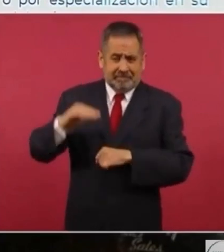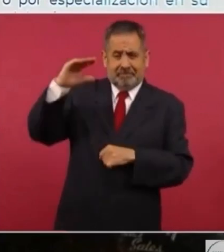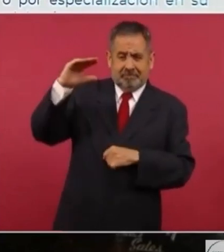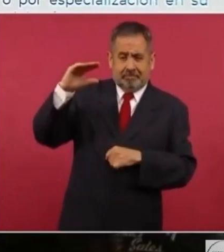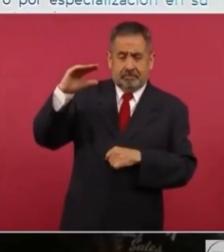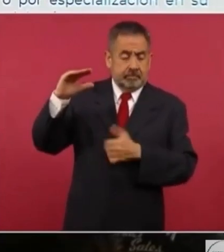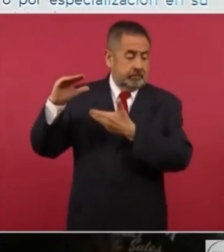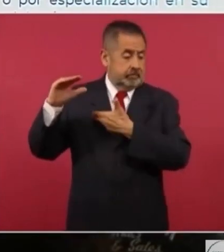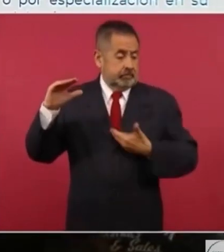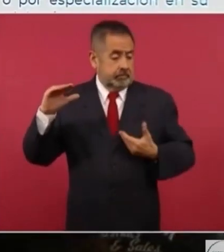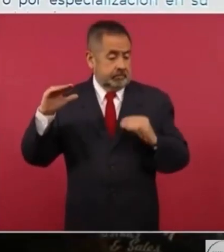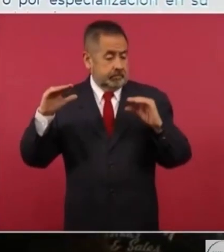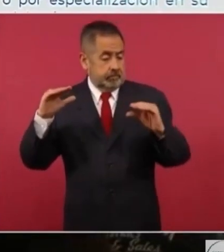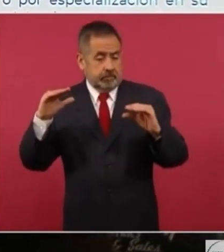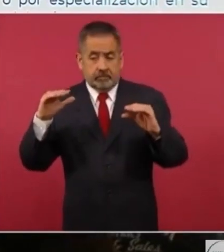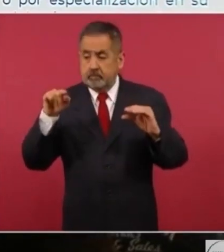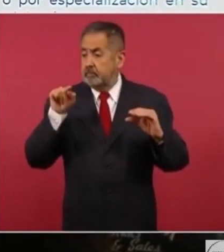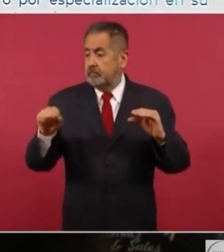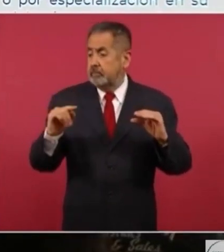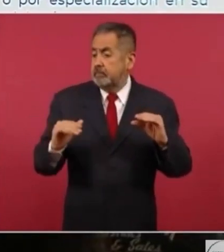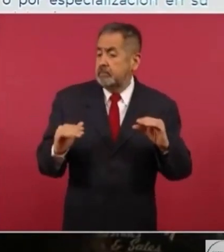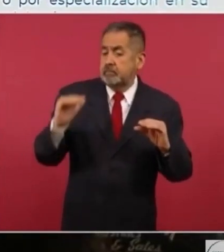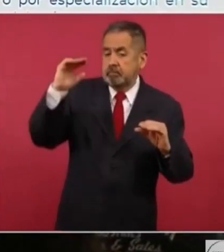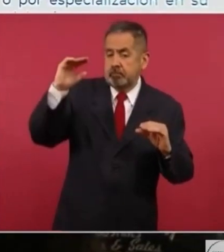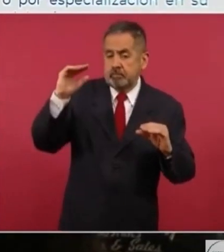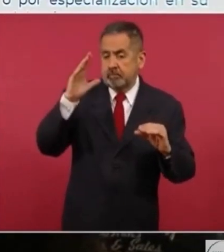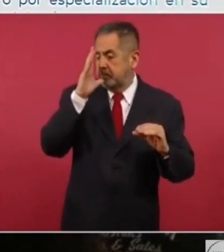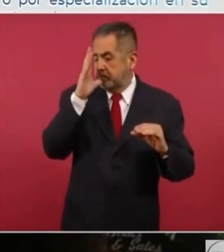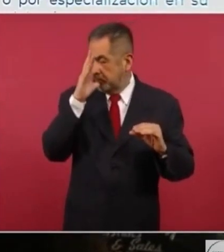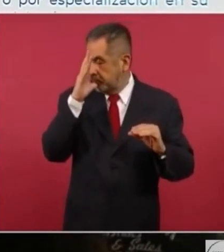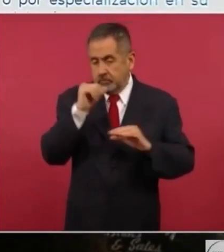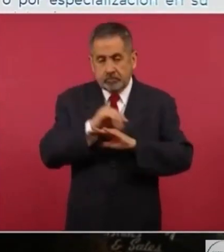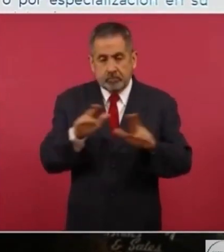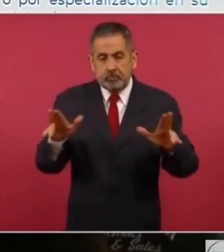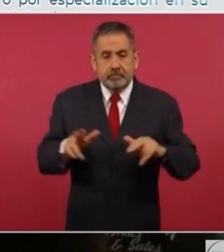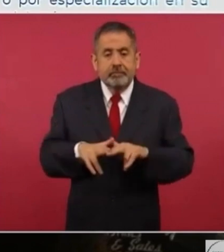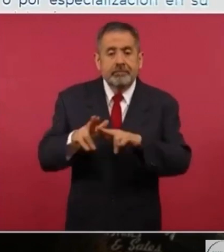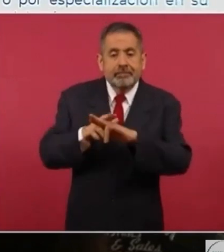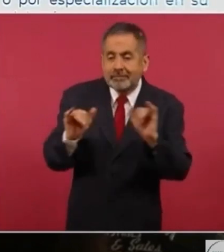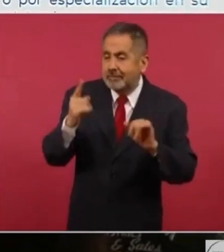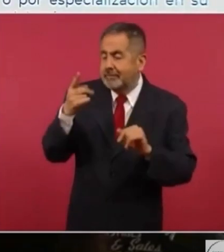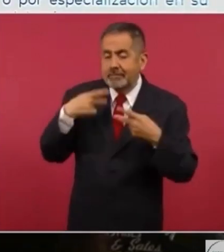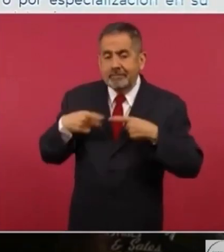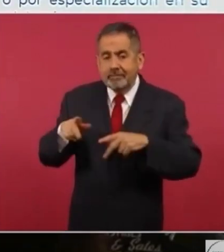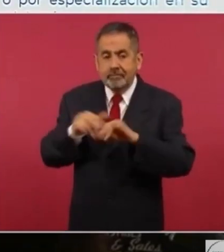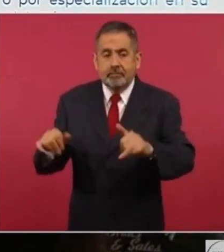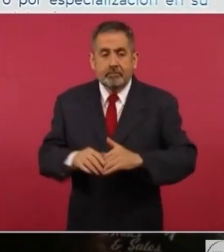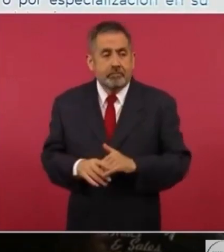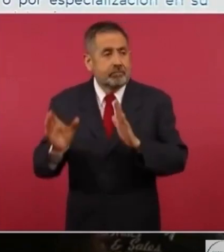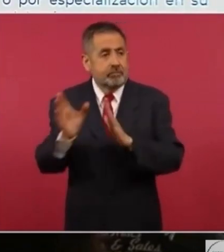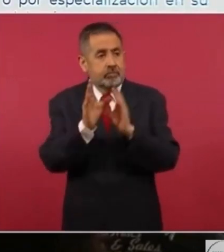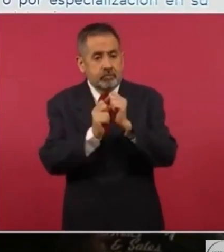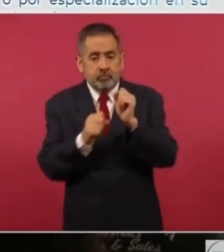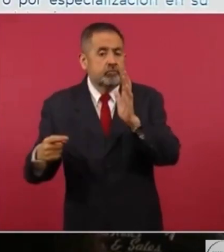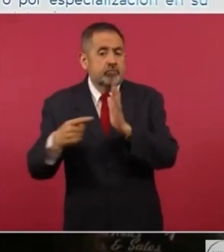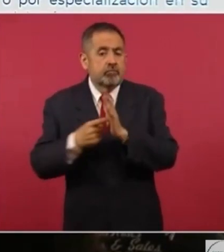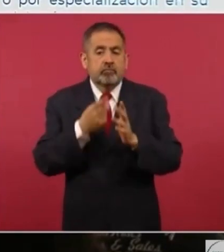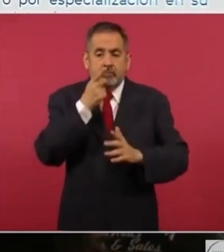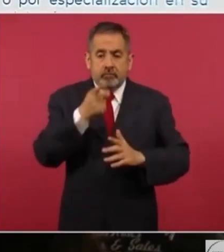la República en el presupuesto correspondiente. Ningún servidor público. Eso está en la Constitución.